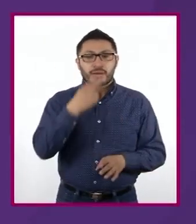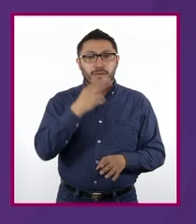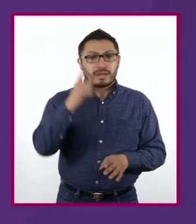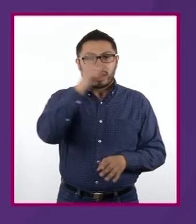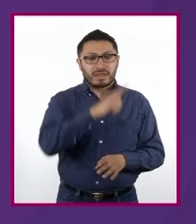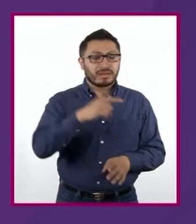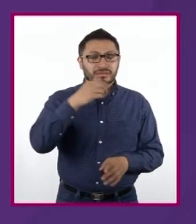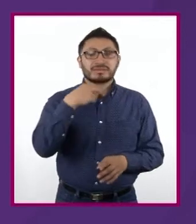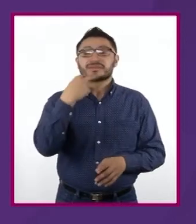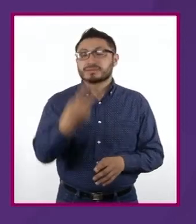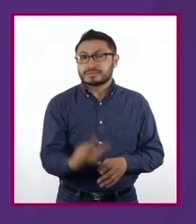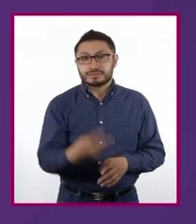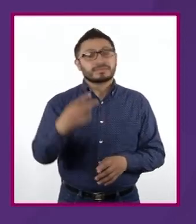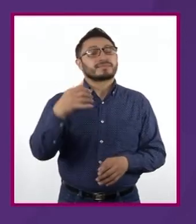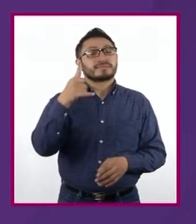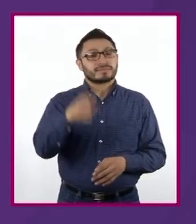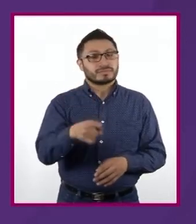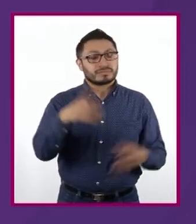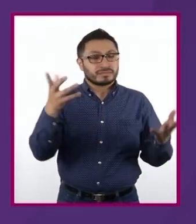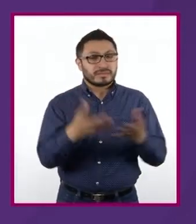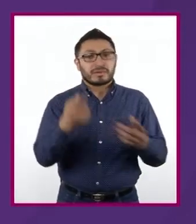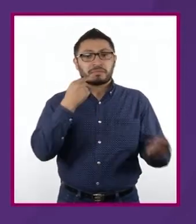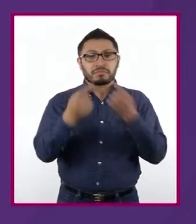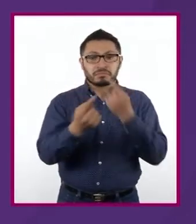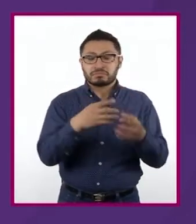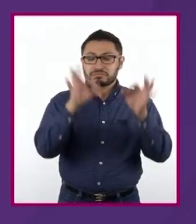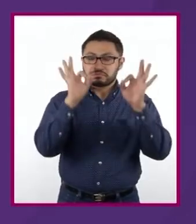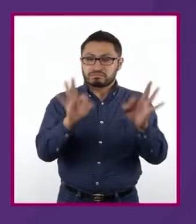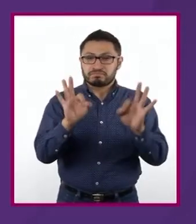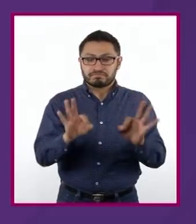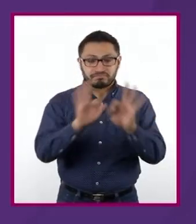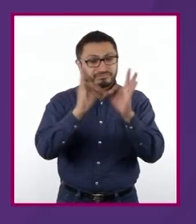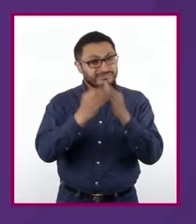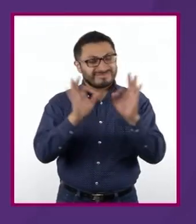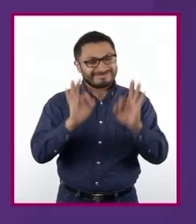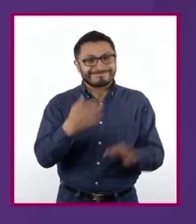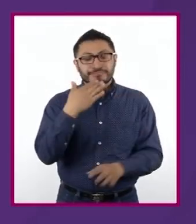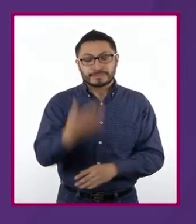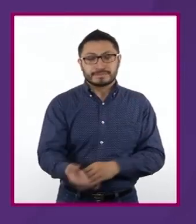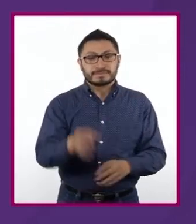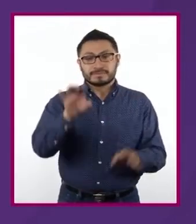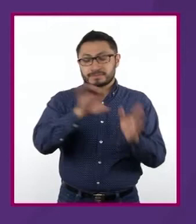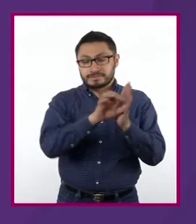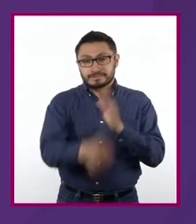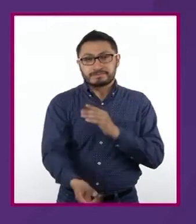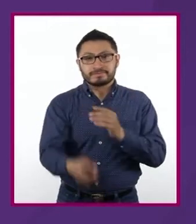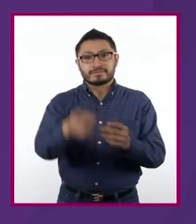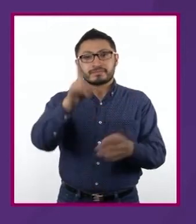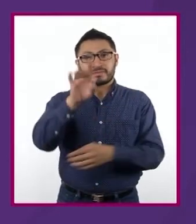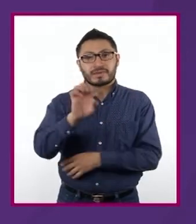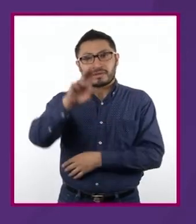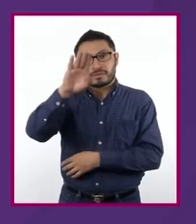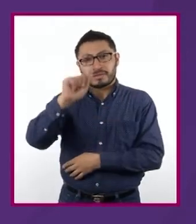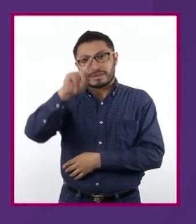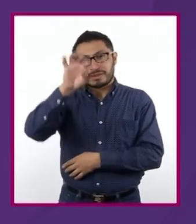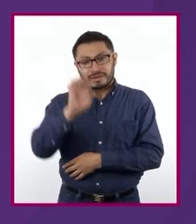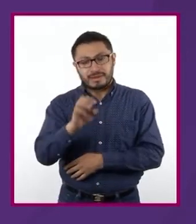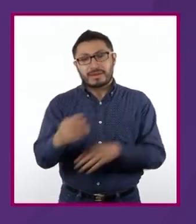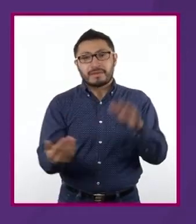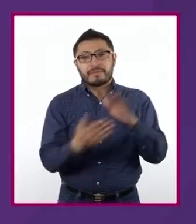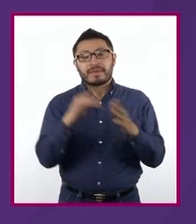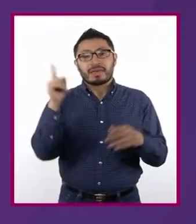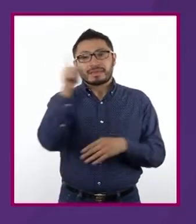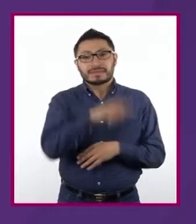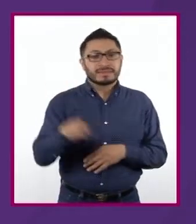oral, al realizar discusiones formales, como los debates, mesas redondas o paneles